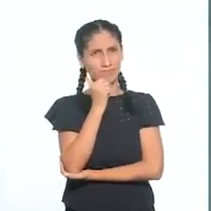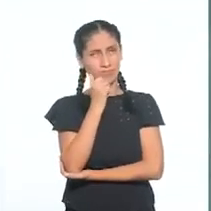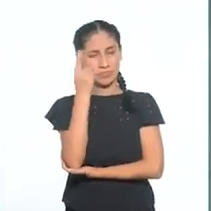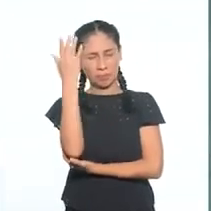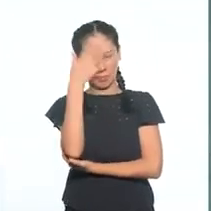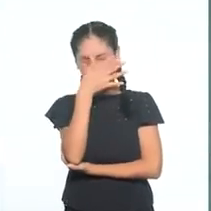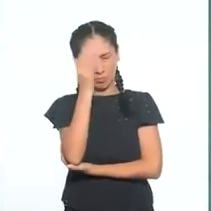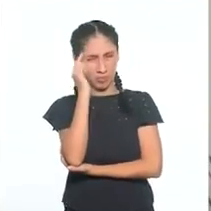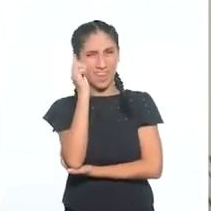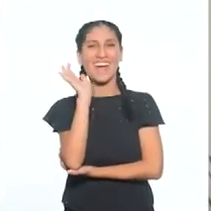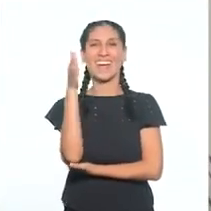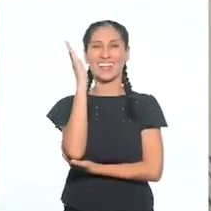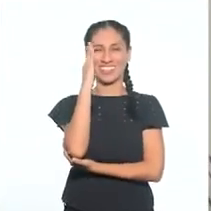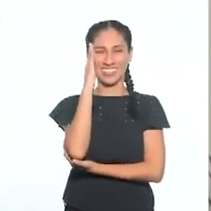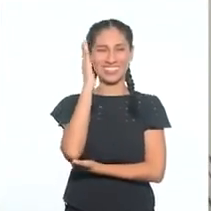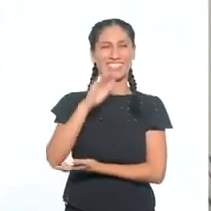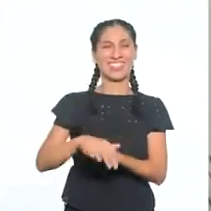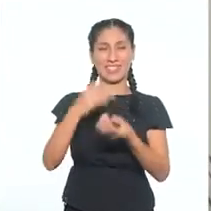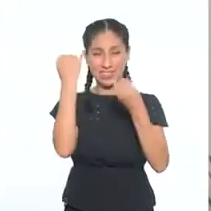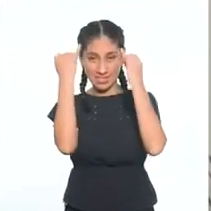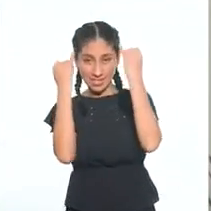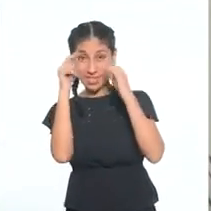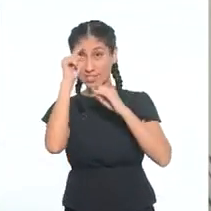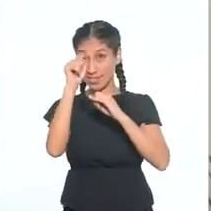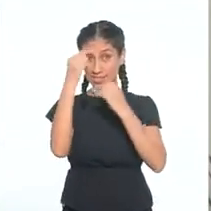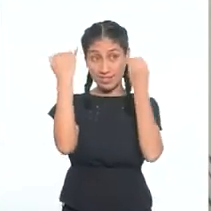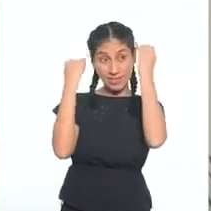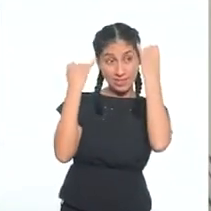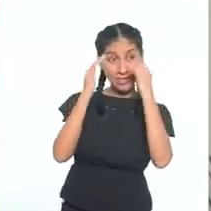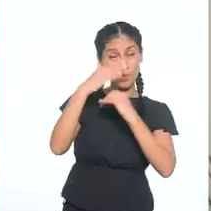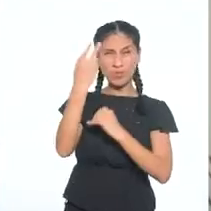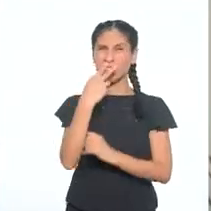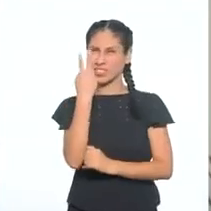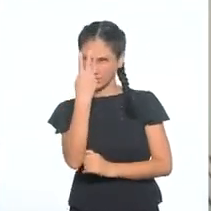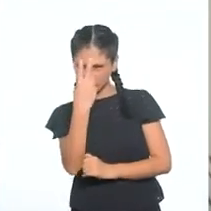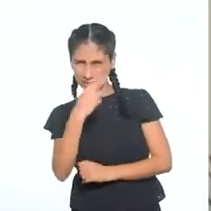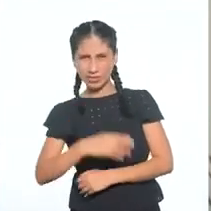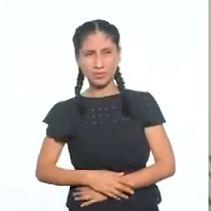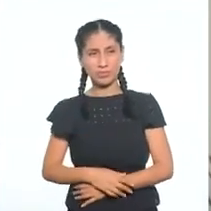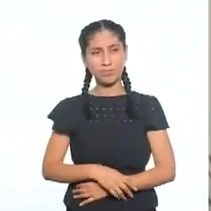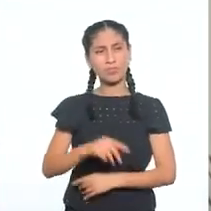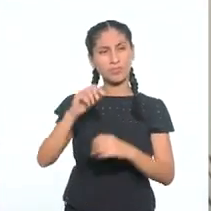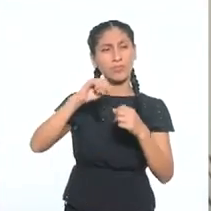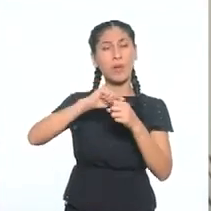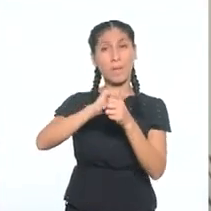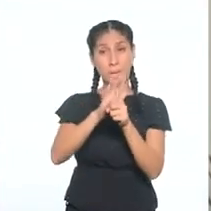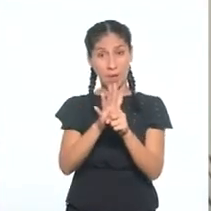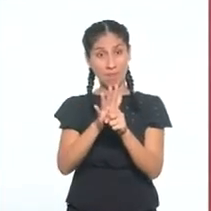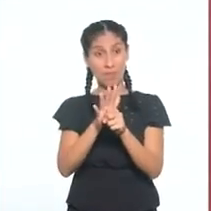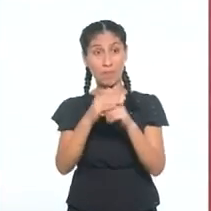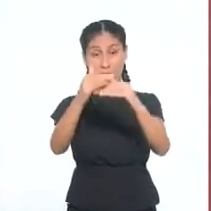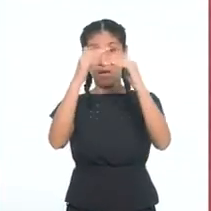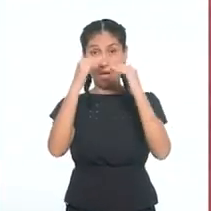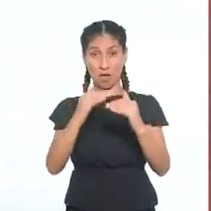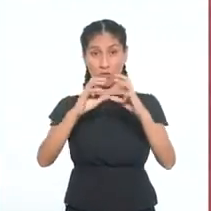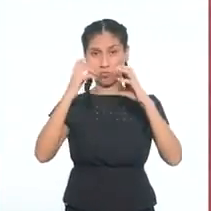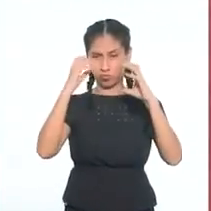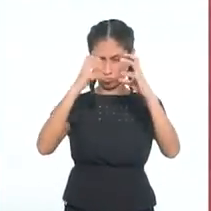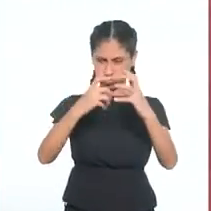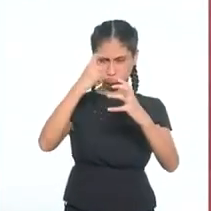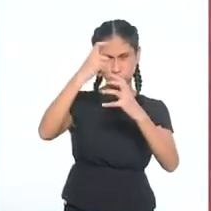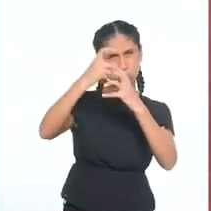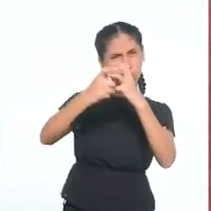me quedé en blanco ya seis saquemos ideas de estas ideas y a ver qué sale pandemia planeta